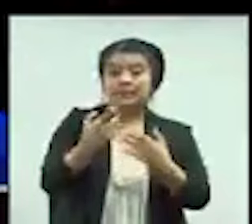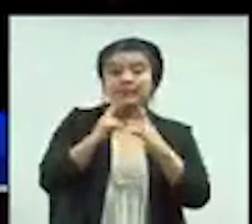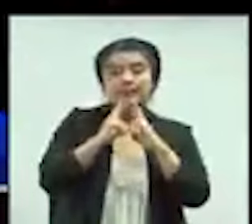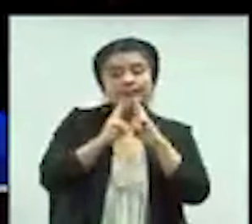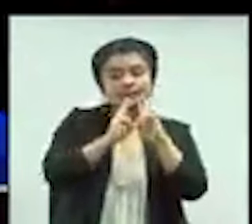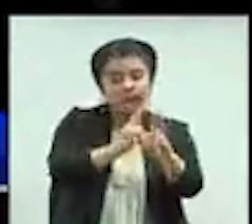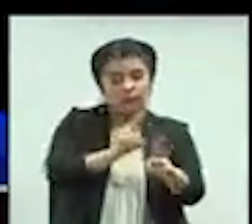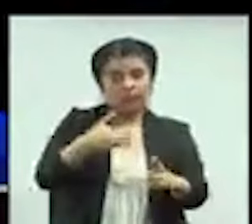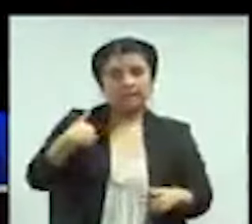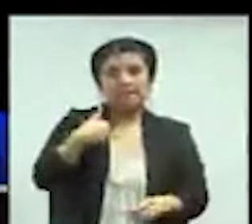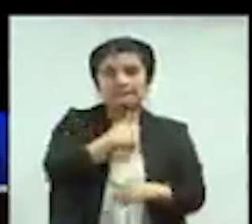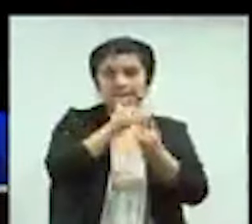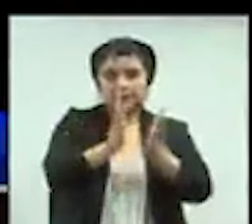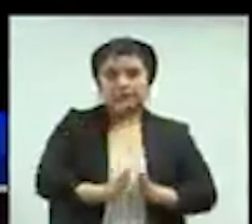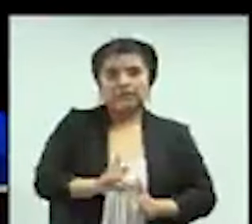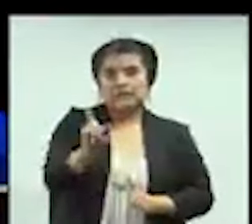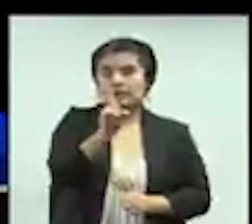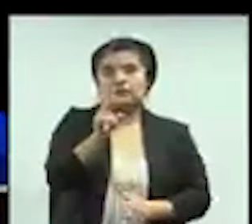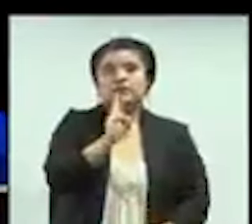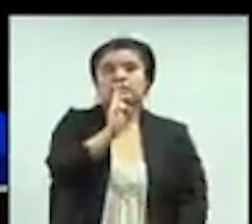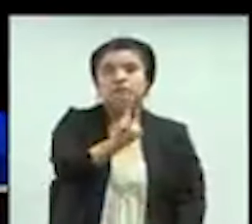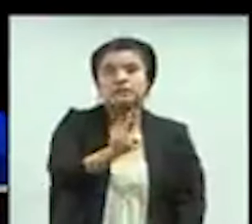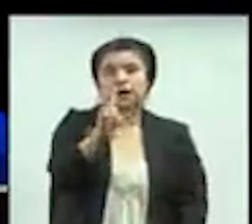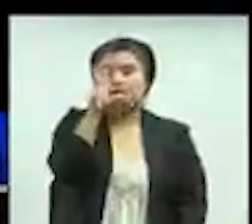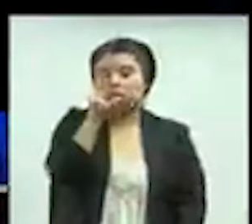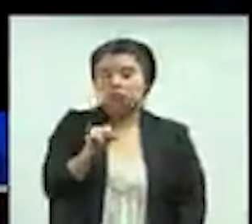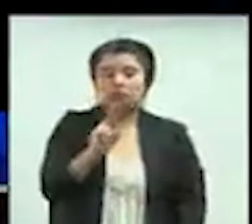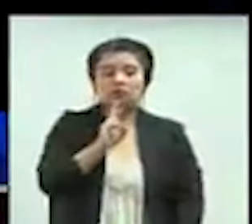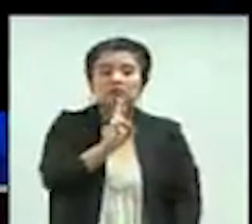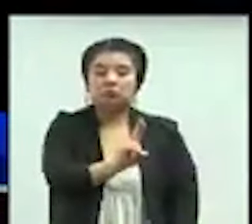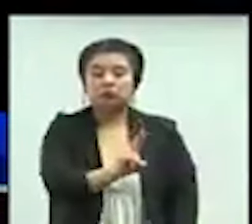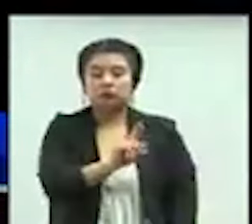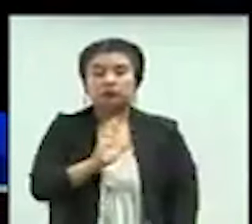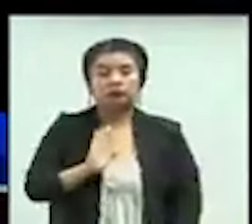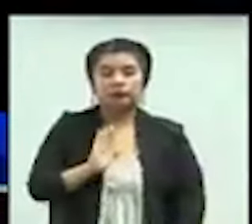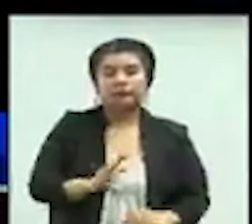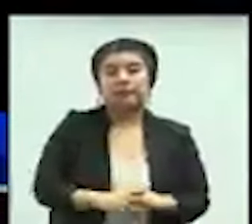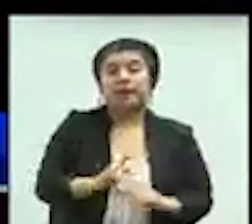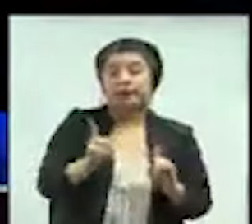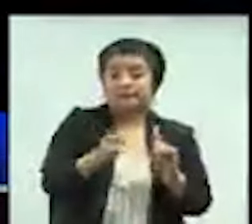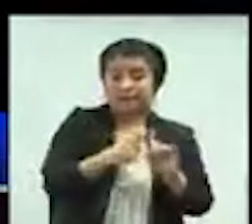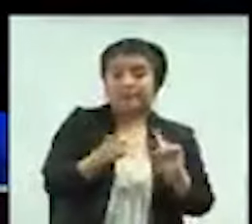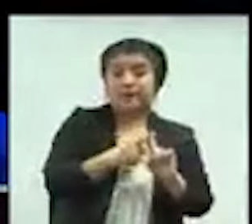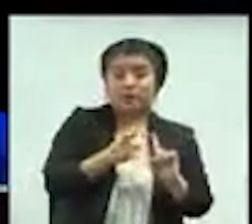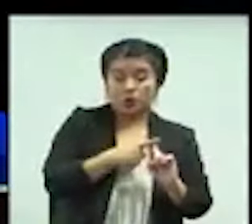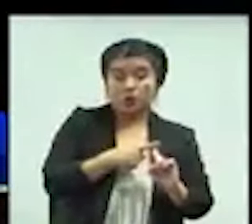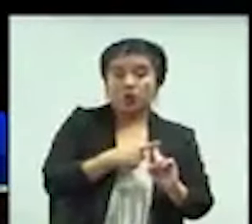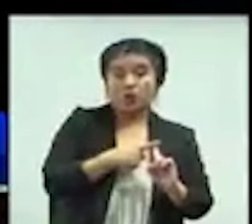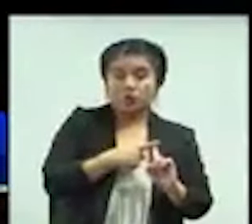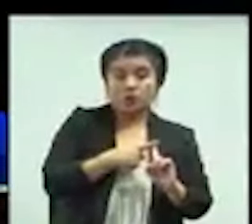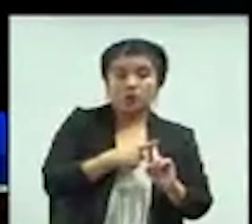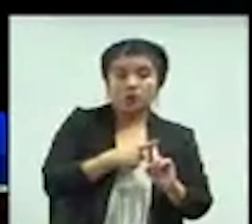las preguntas y no su respuesta sea no contesto la pregunta. Primero,